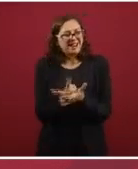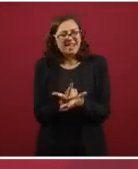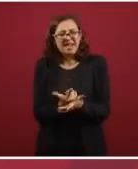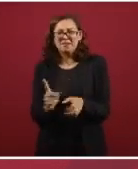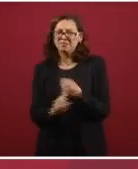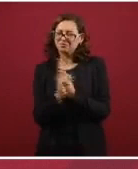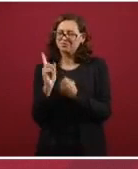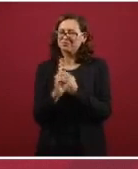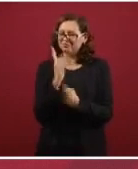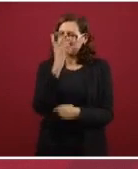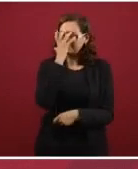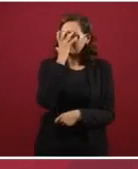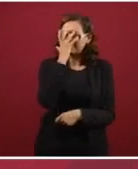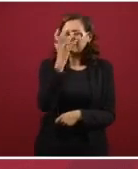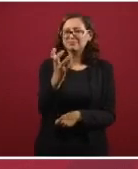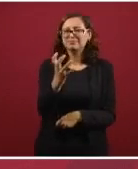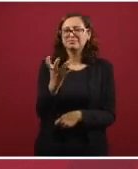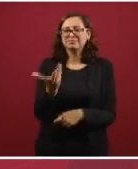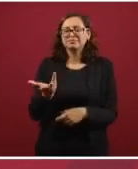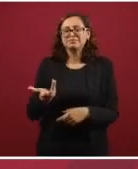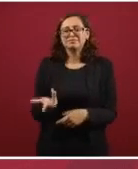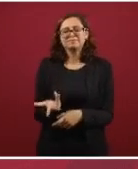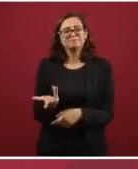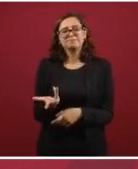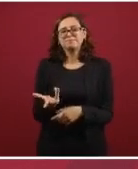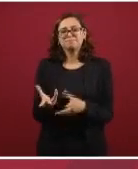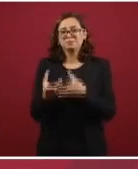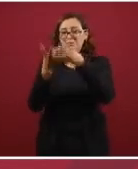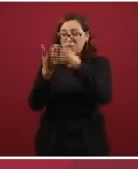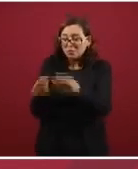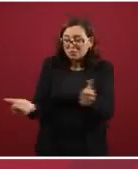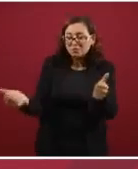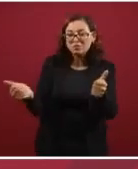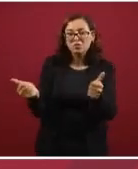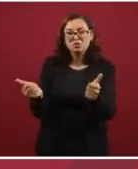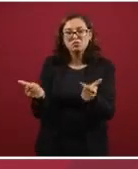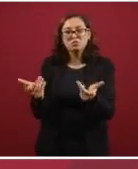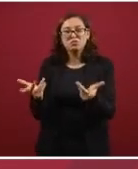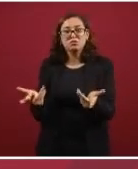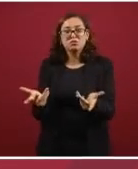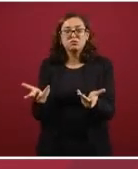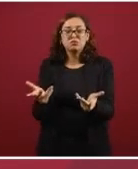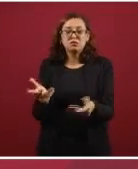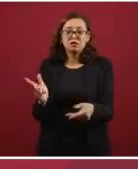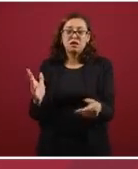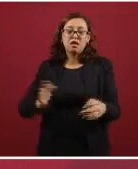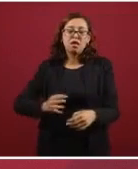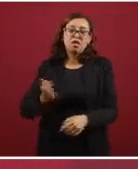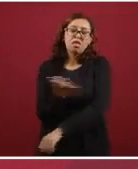serios problemas que no se van a resolver solo